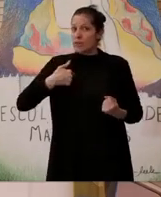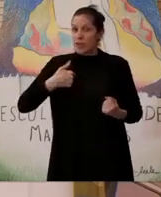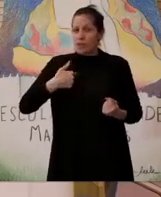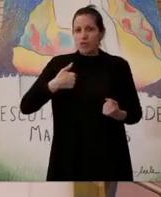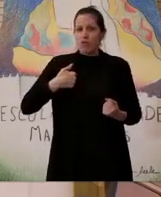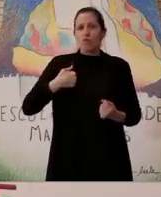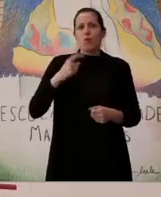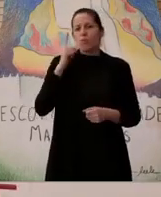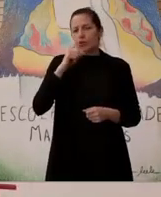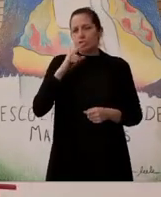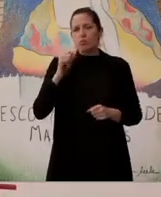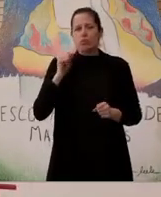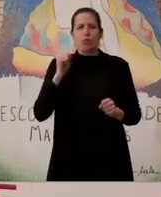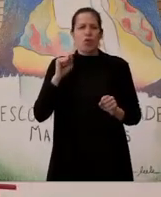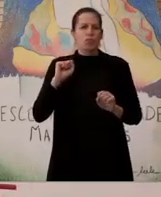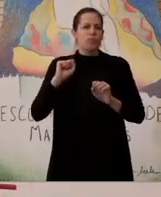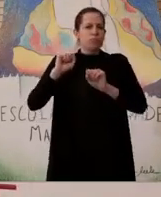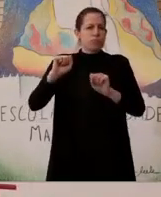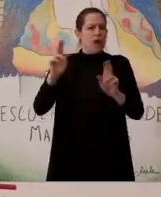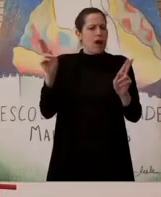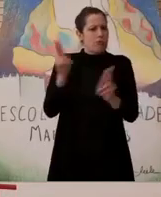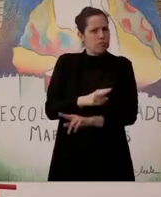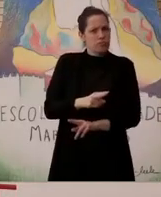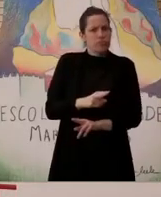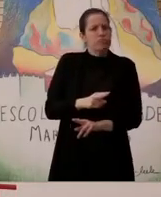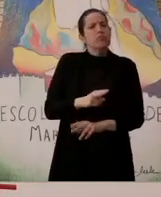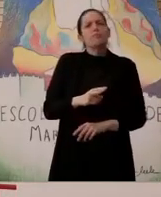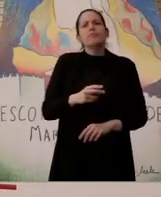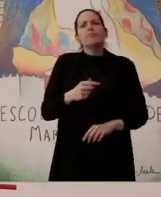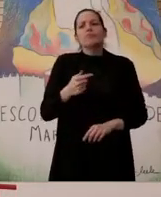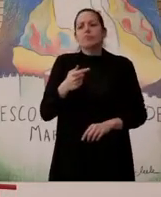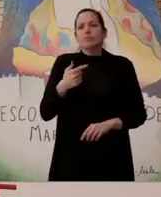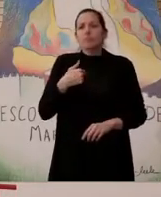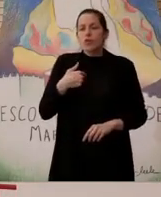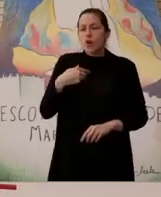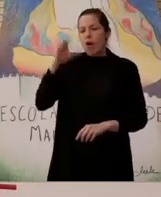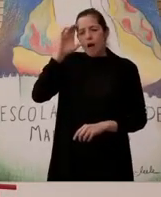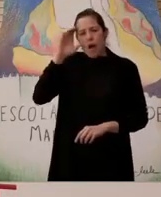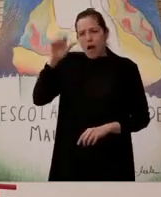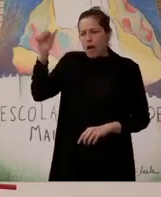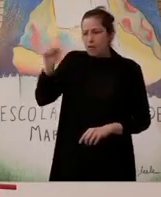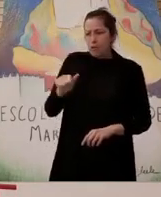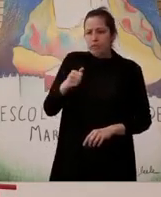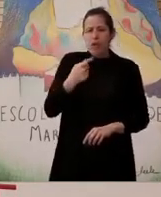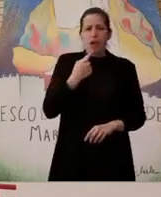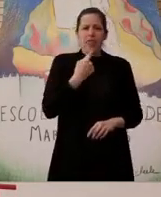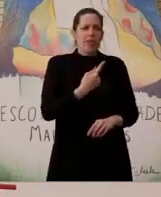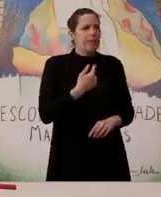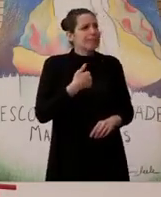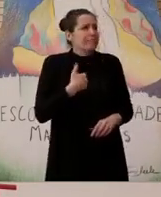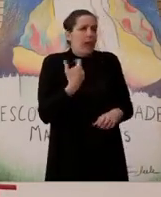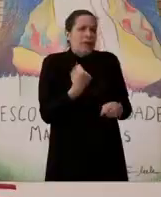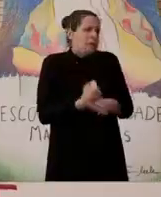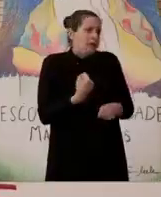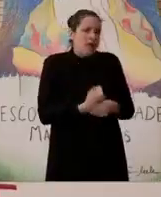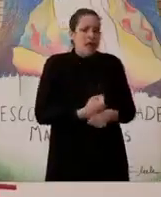allí sentadas en la cama donde ellos trabajaban trabajan que dicen este es nuestro trabajo donde ellas